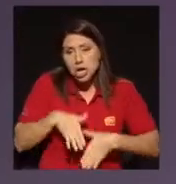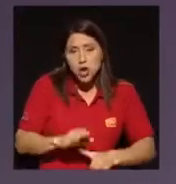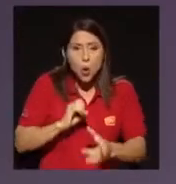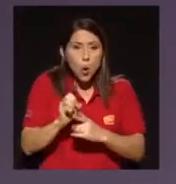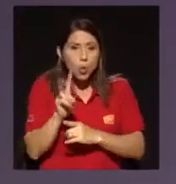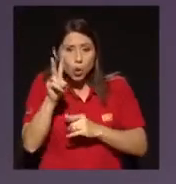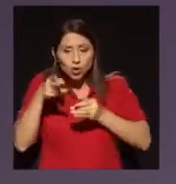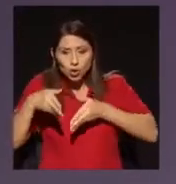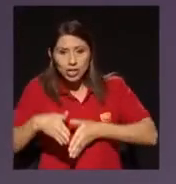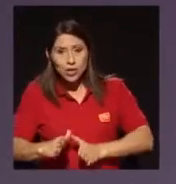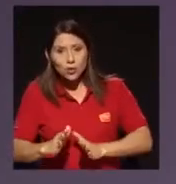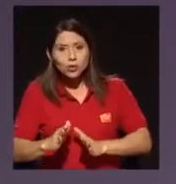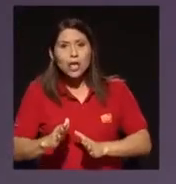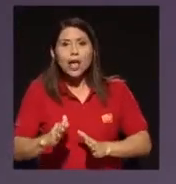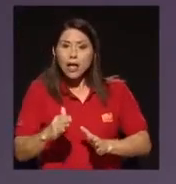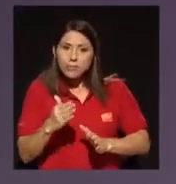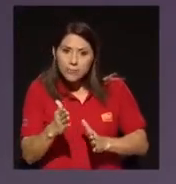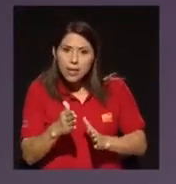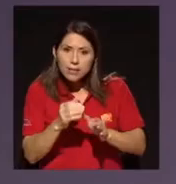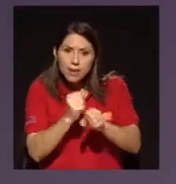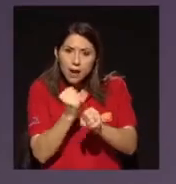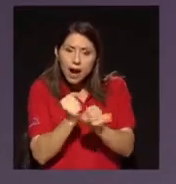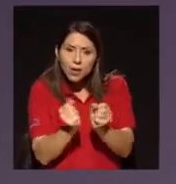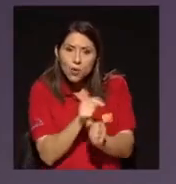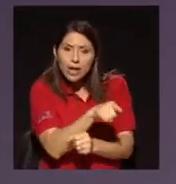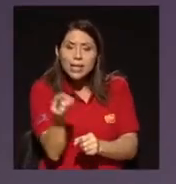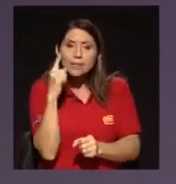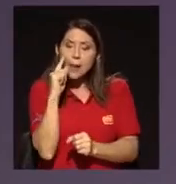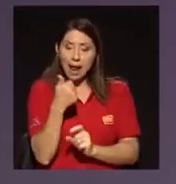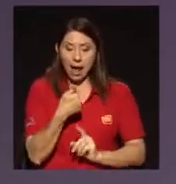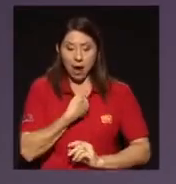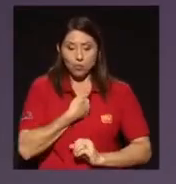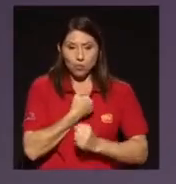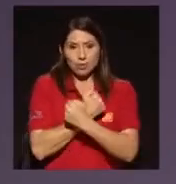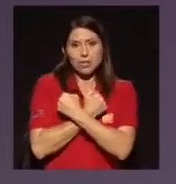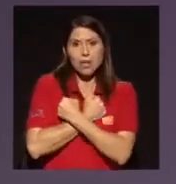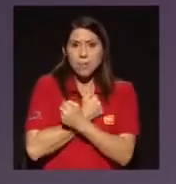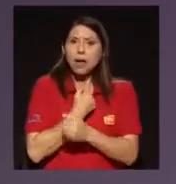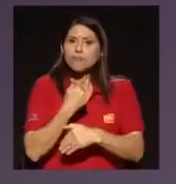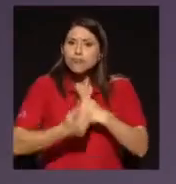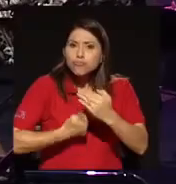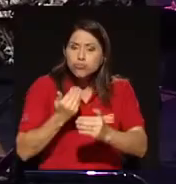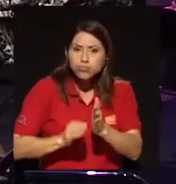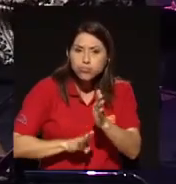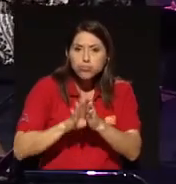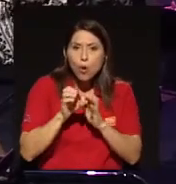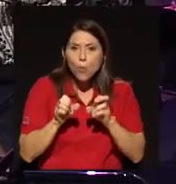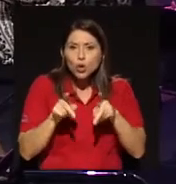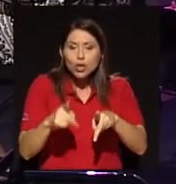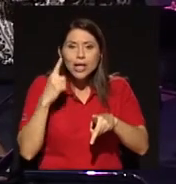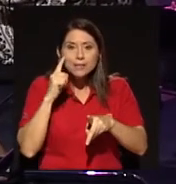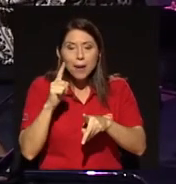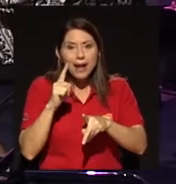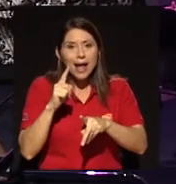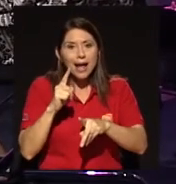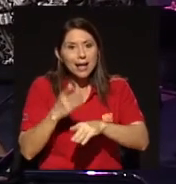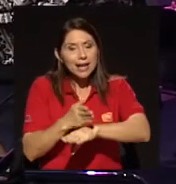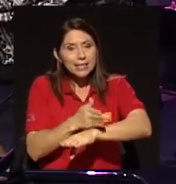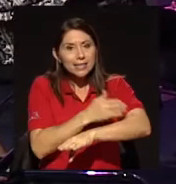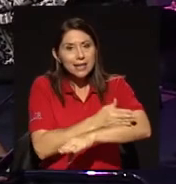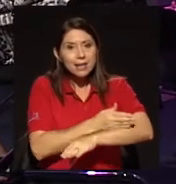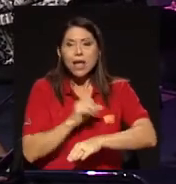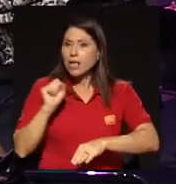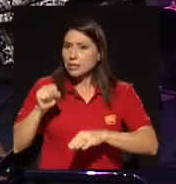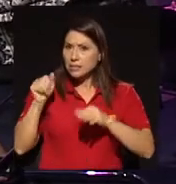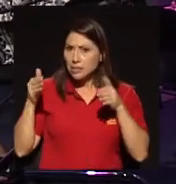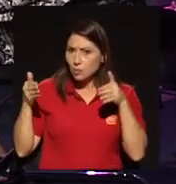ocasiones, en condiciones para mejorar su autoestima, para mejorar sus posibilidades y sus oportunidades para crecer. Sí, es un abordaje integral. Un abordaje